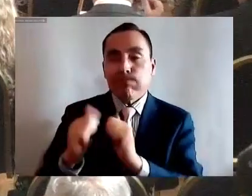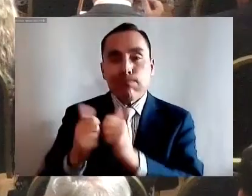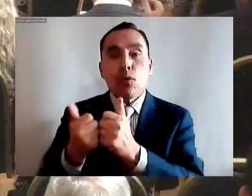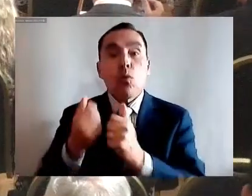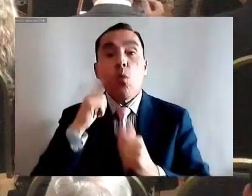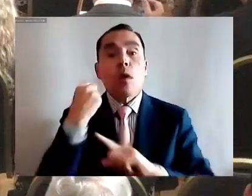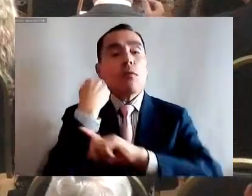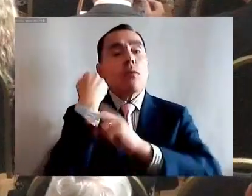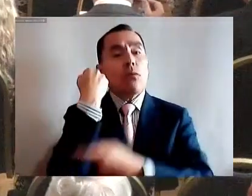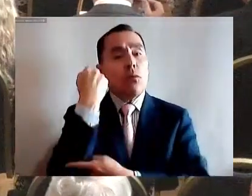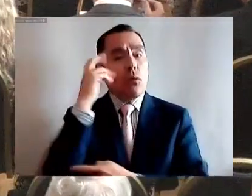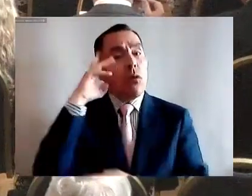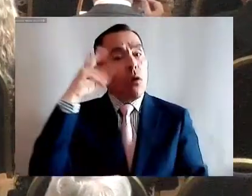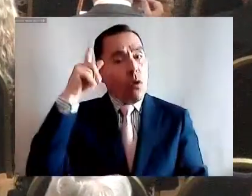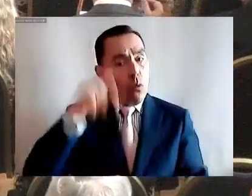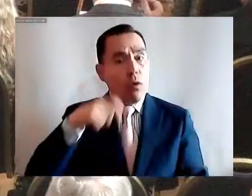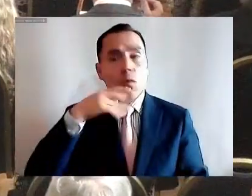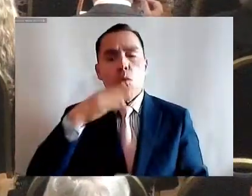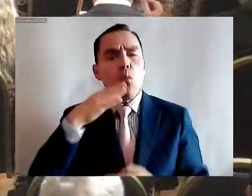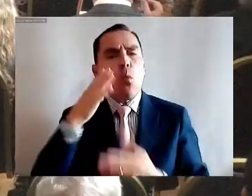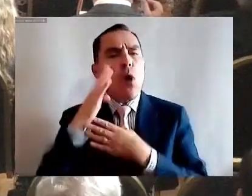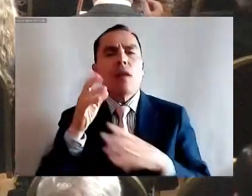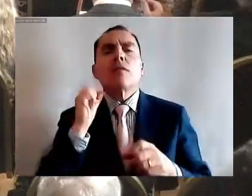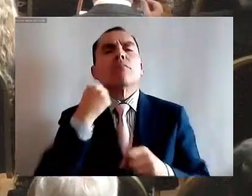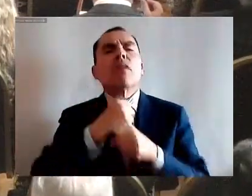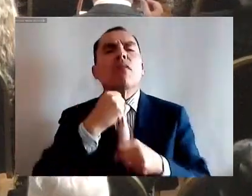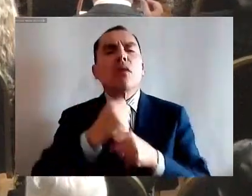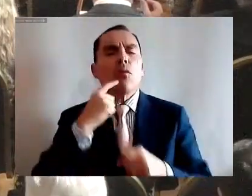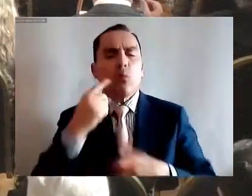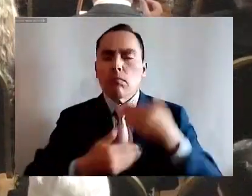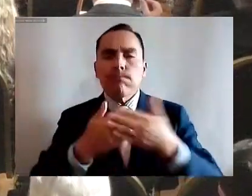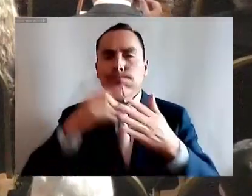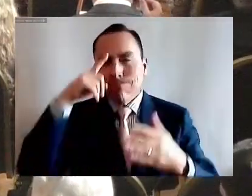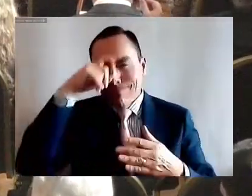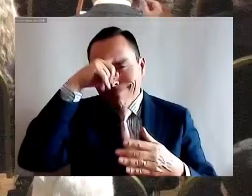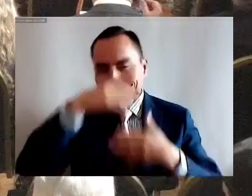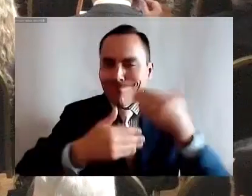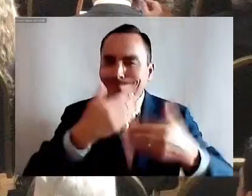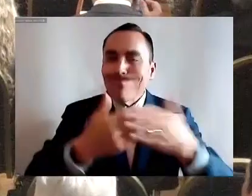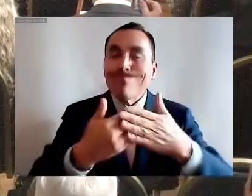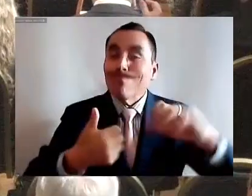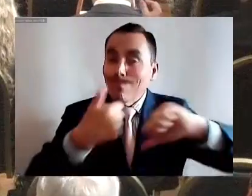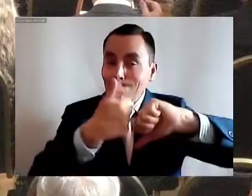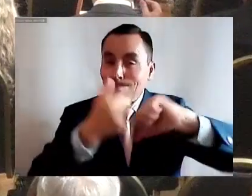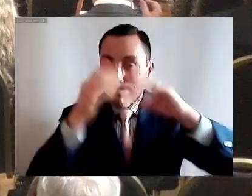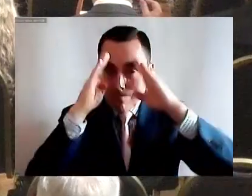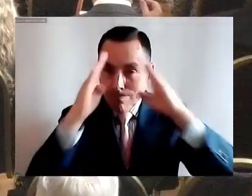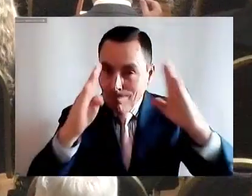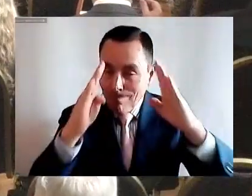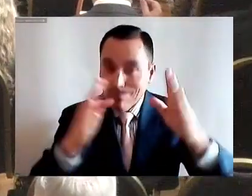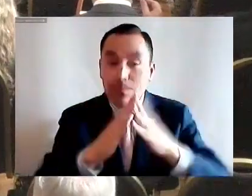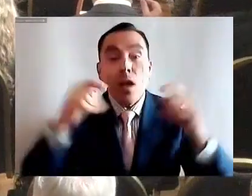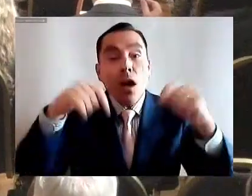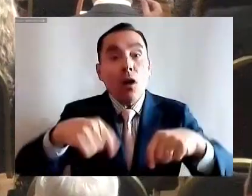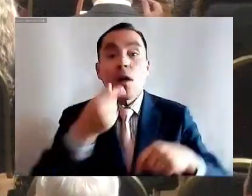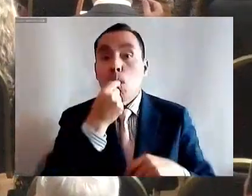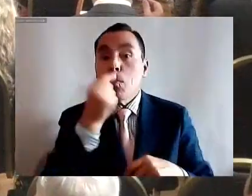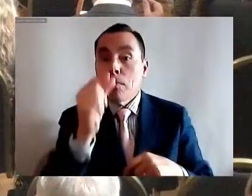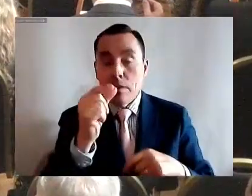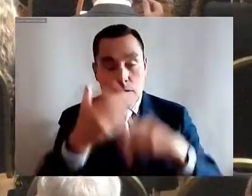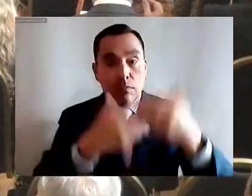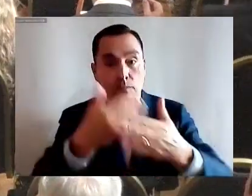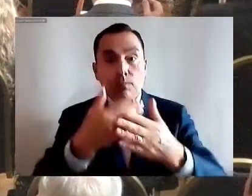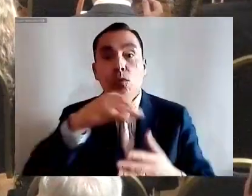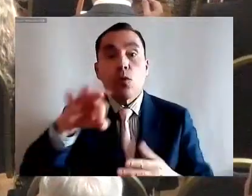de justicia para desempeñar su labor con perspectiva de género. Para dar inicio a esta actividad, dejo la palabra al señor presidente de la Corte Suprema